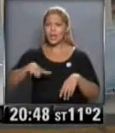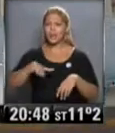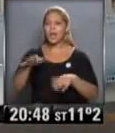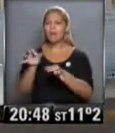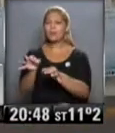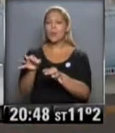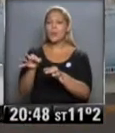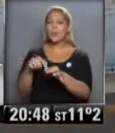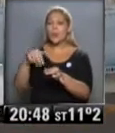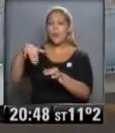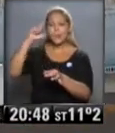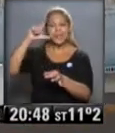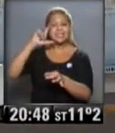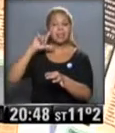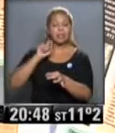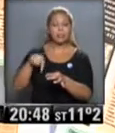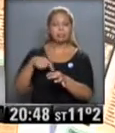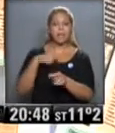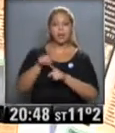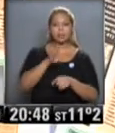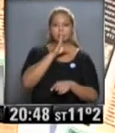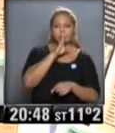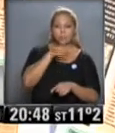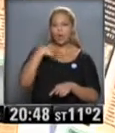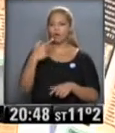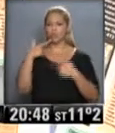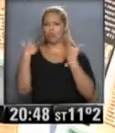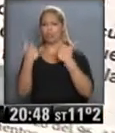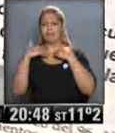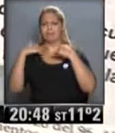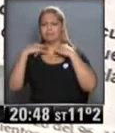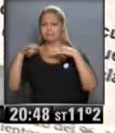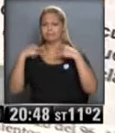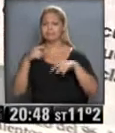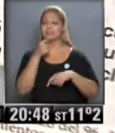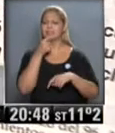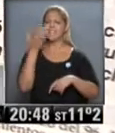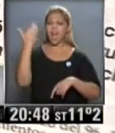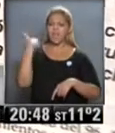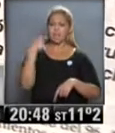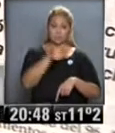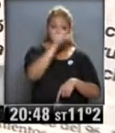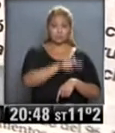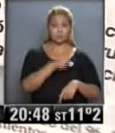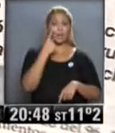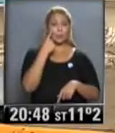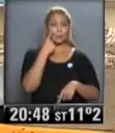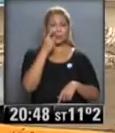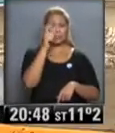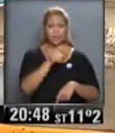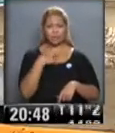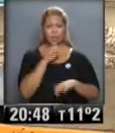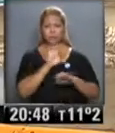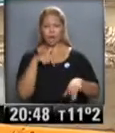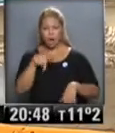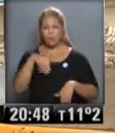estas horas. Algunos en silencio, otros lo gritan a viva voz. Si en vida lo declaramos persona no grata, ¿cómo lo vamos a